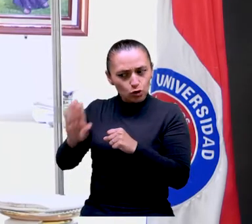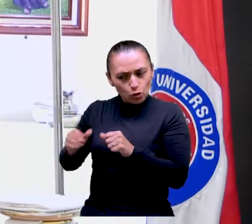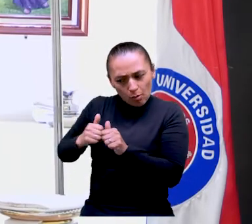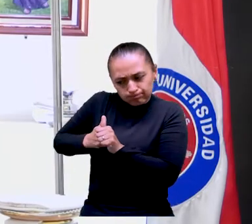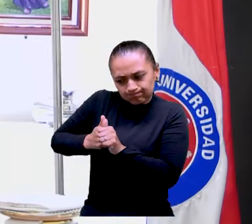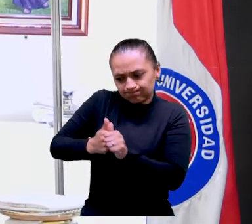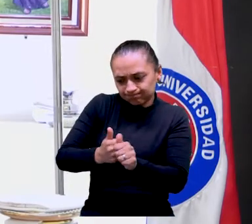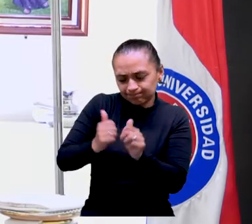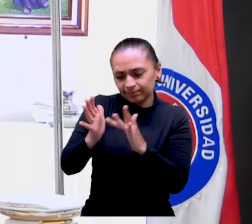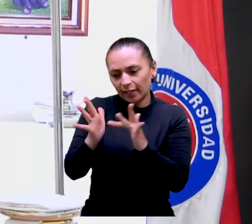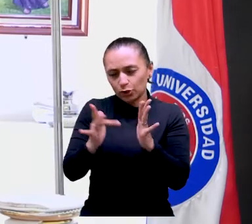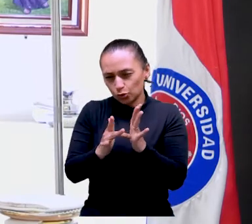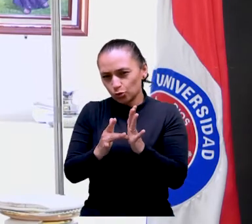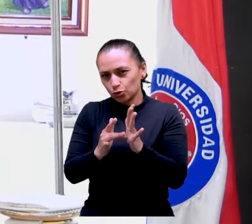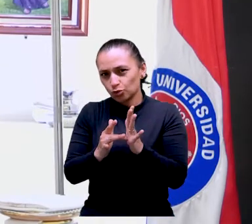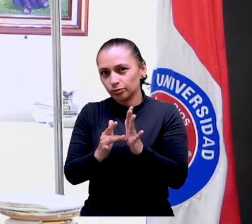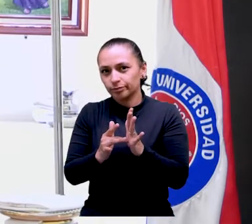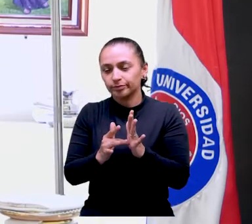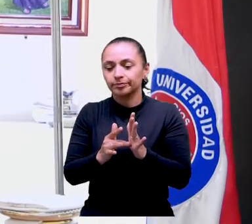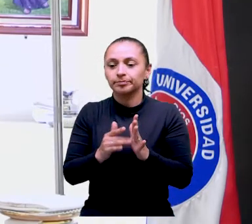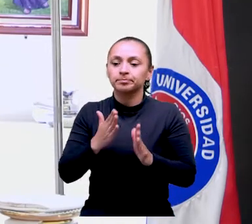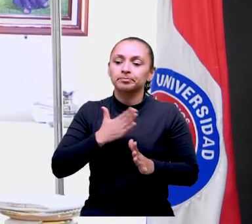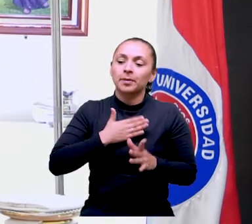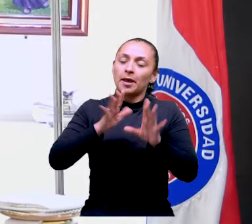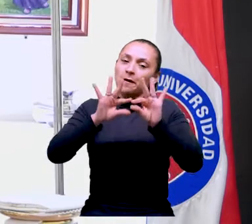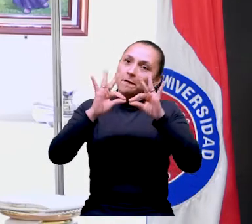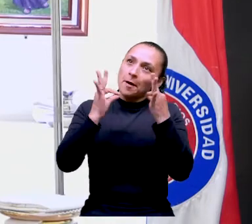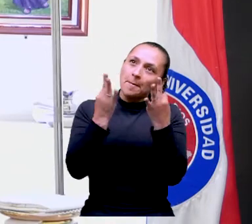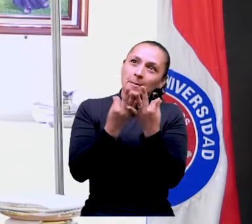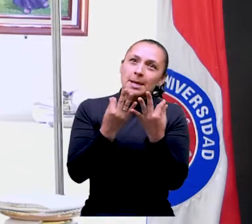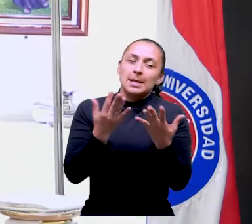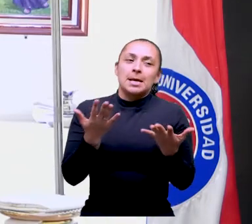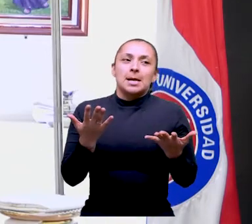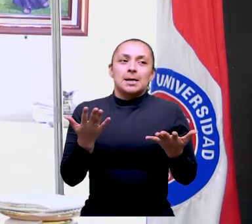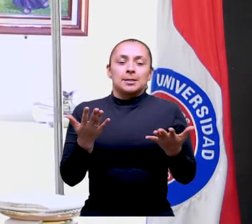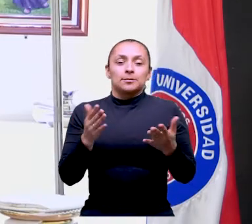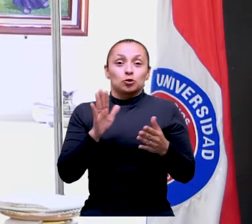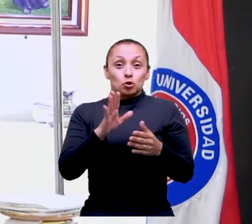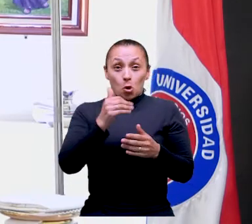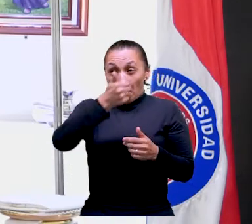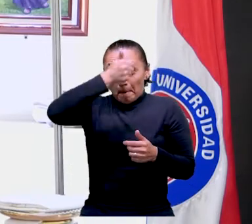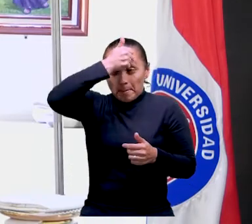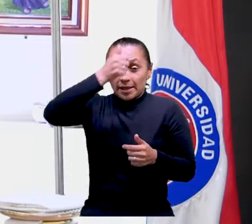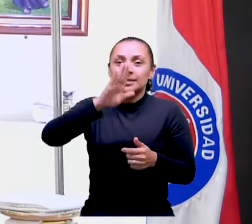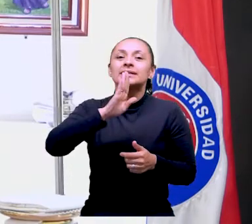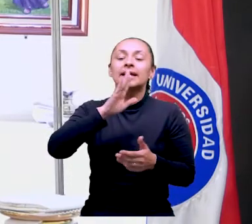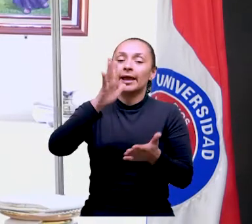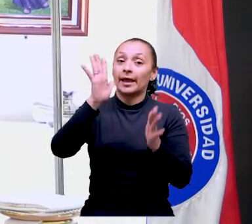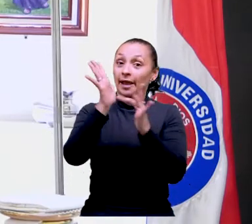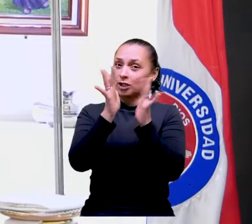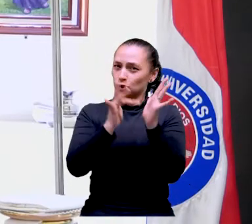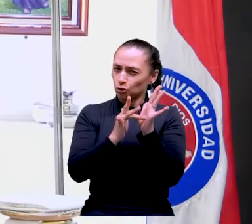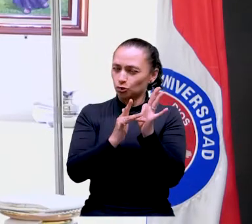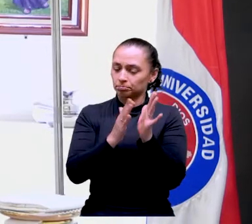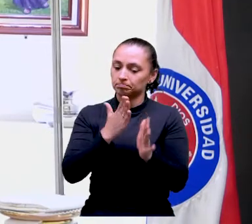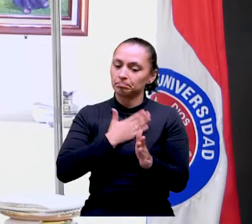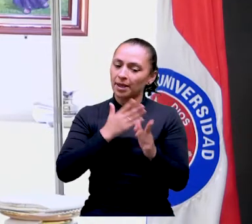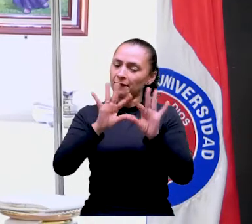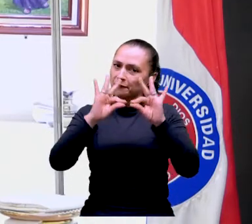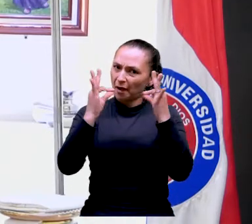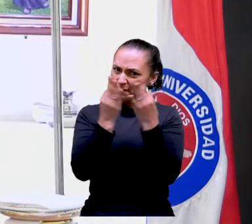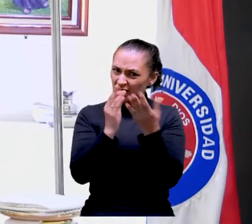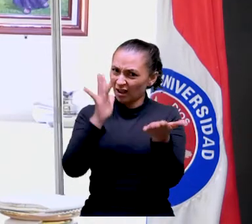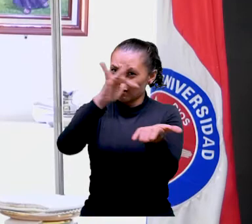si está según los pasos de jesús será que mi familia tiene en el centro a